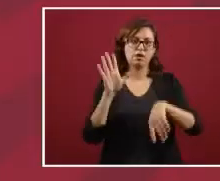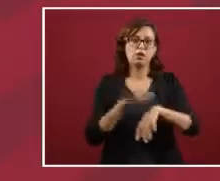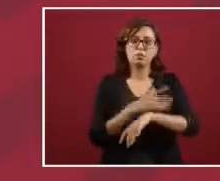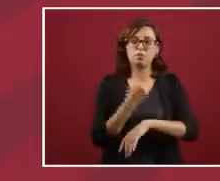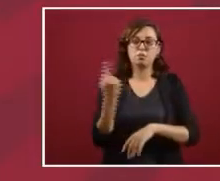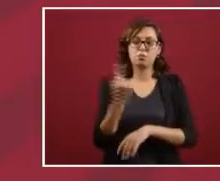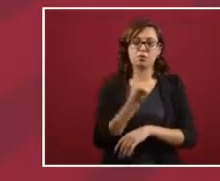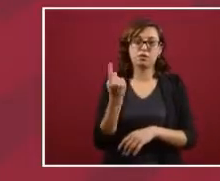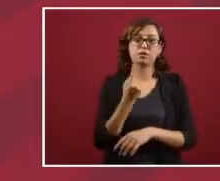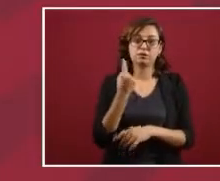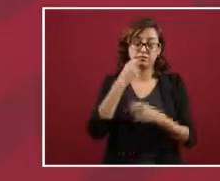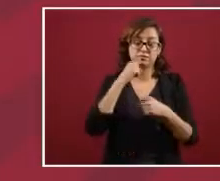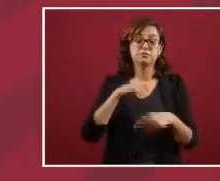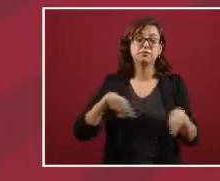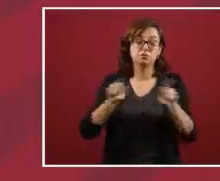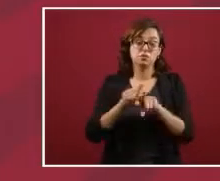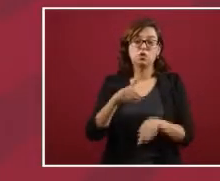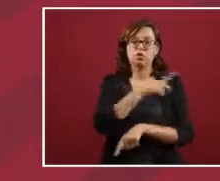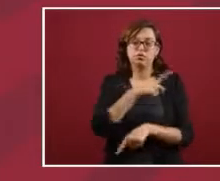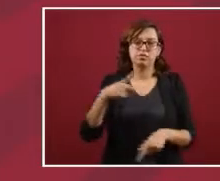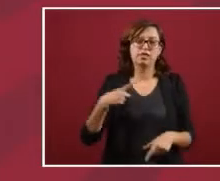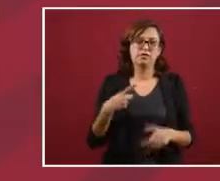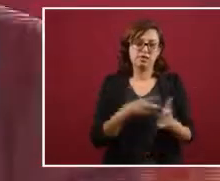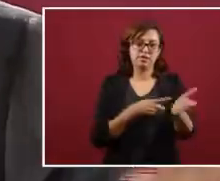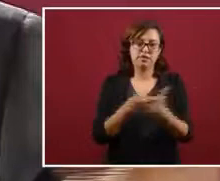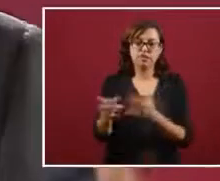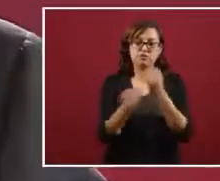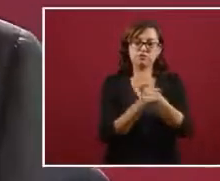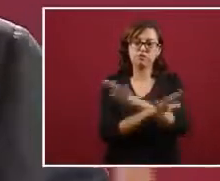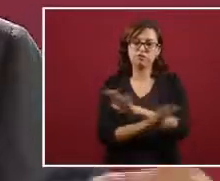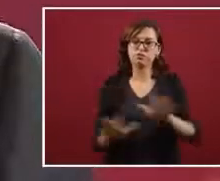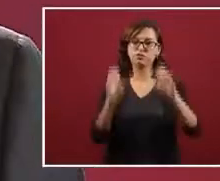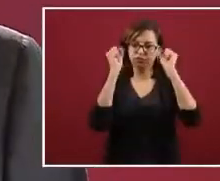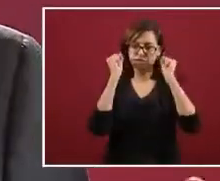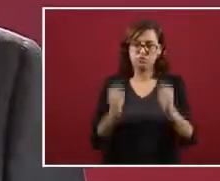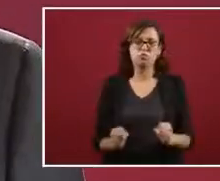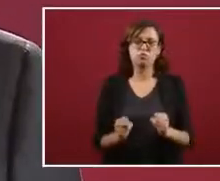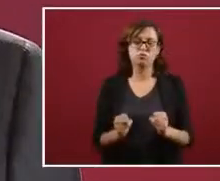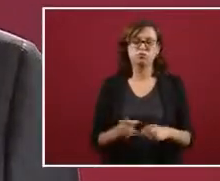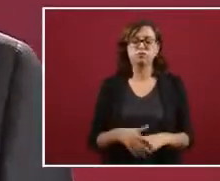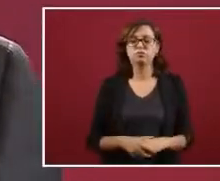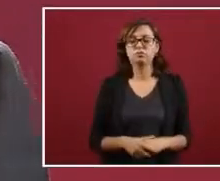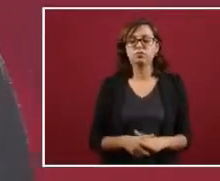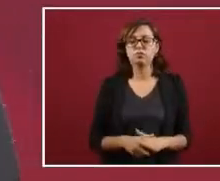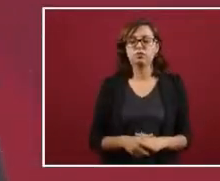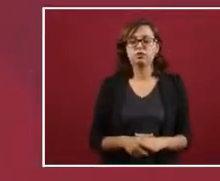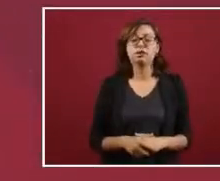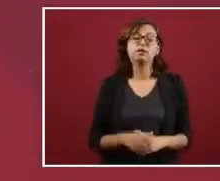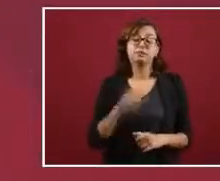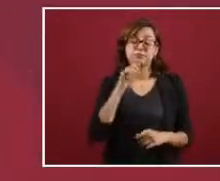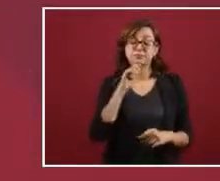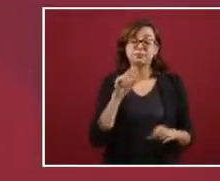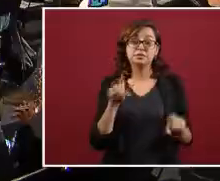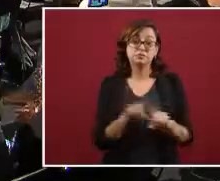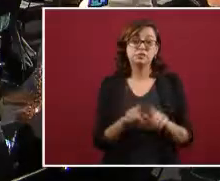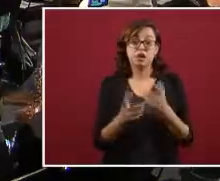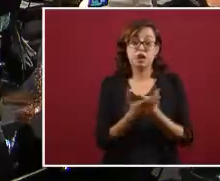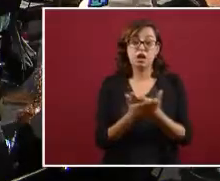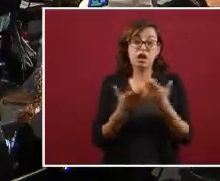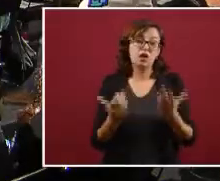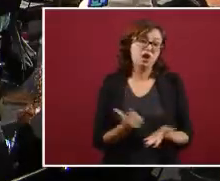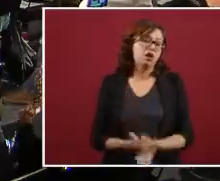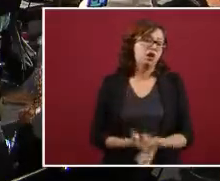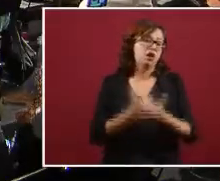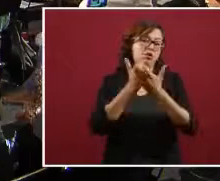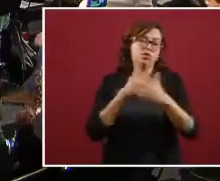se hace falta garantizar el derecho a la información. Claro, ahora nos ayuda mucho que existen las benditas